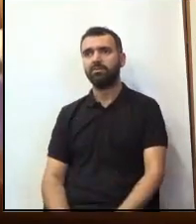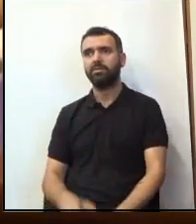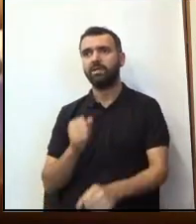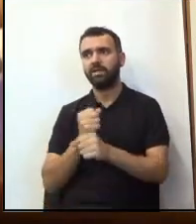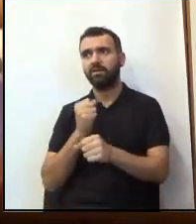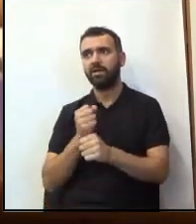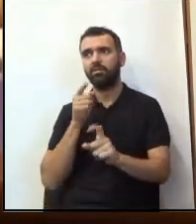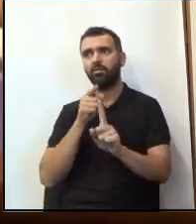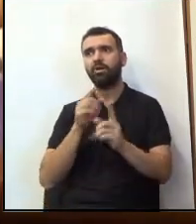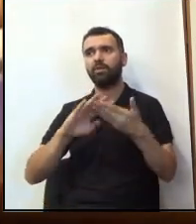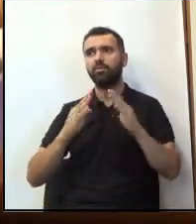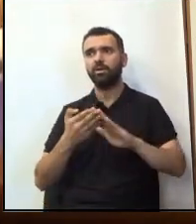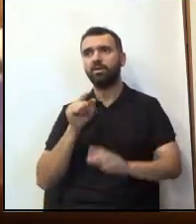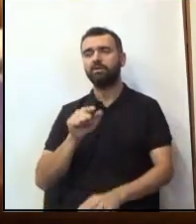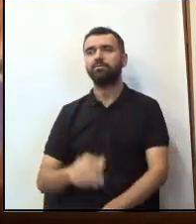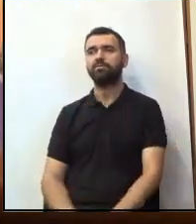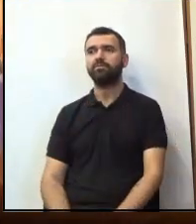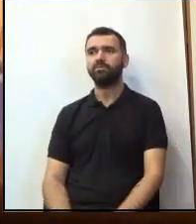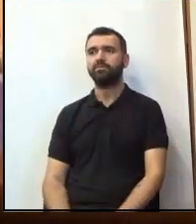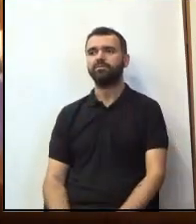por la comunidad. Eso.